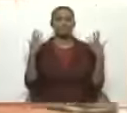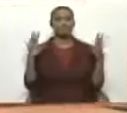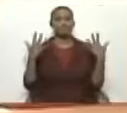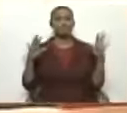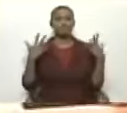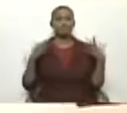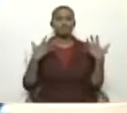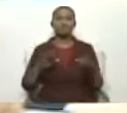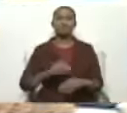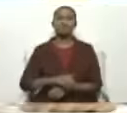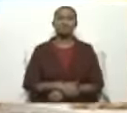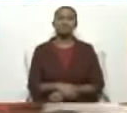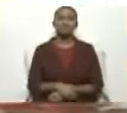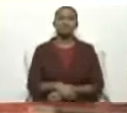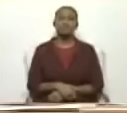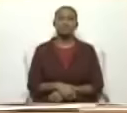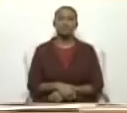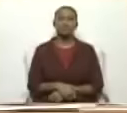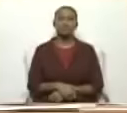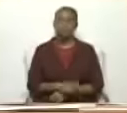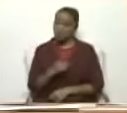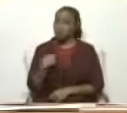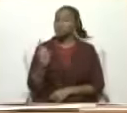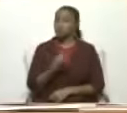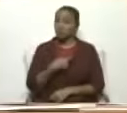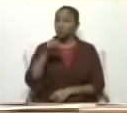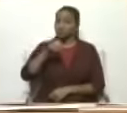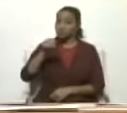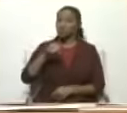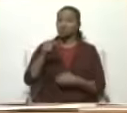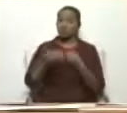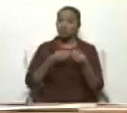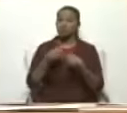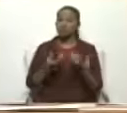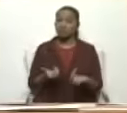nosotros sí hicimos nuestra